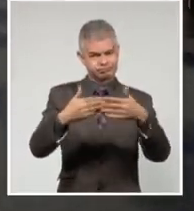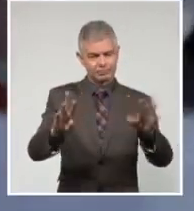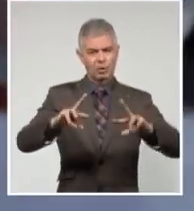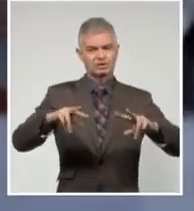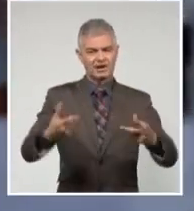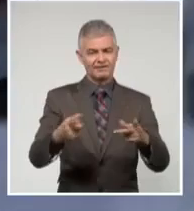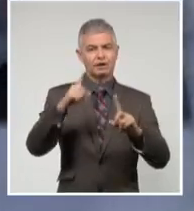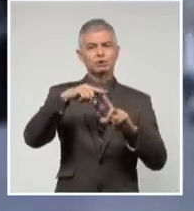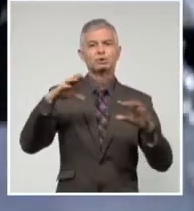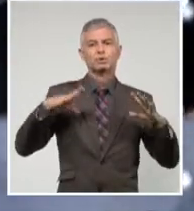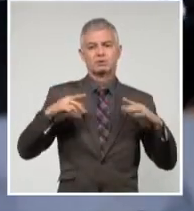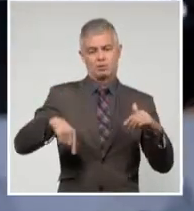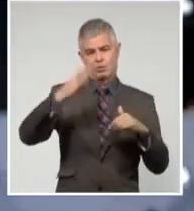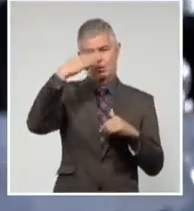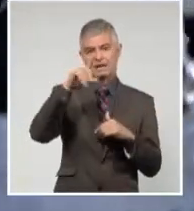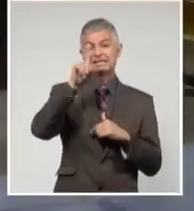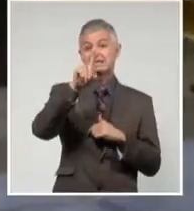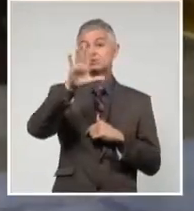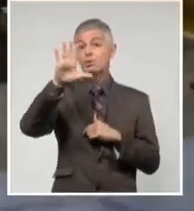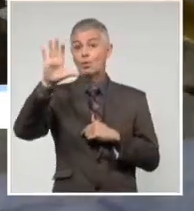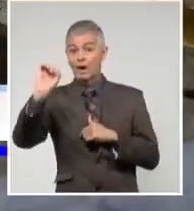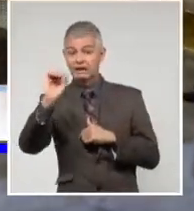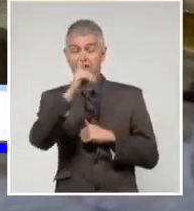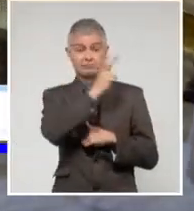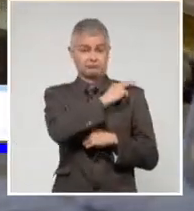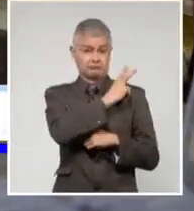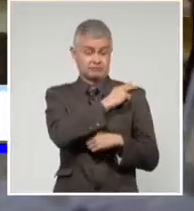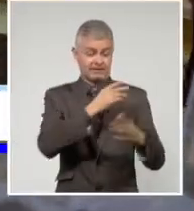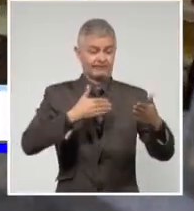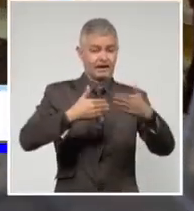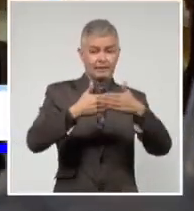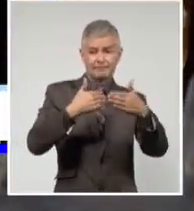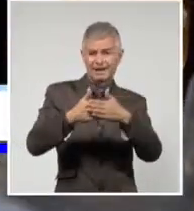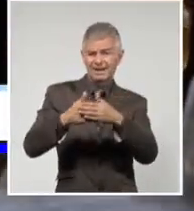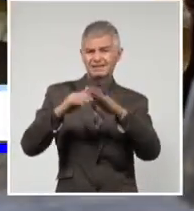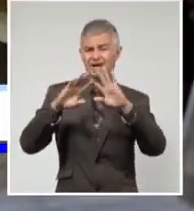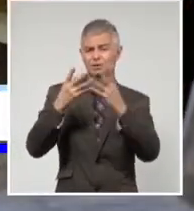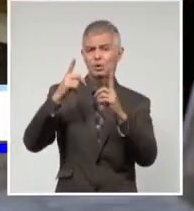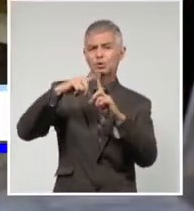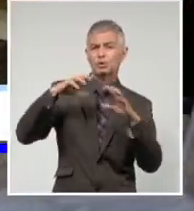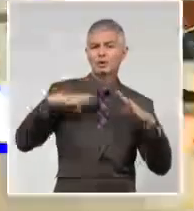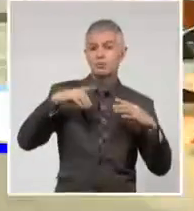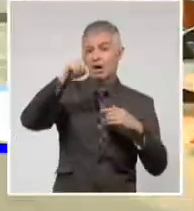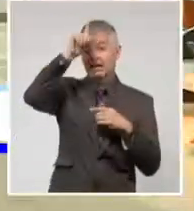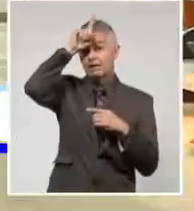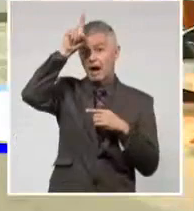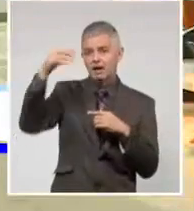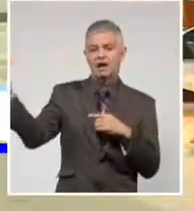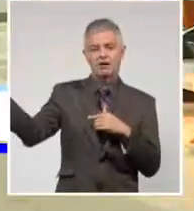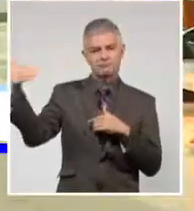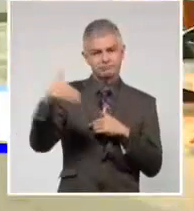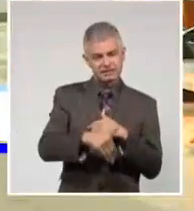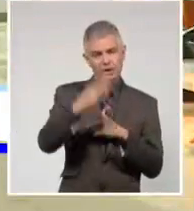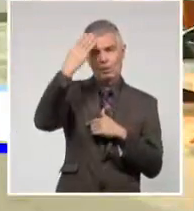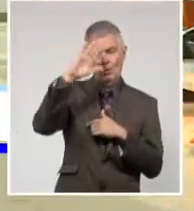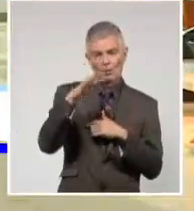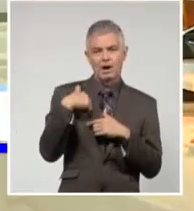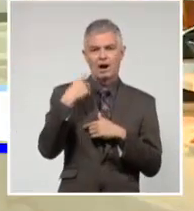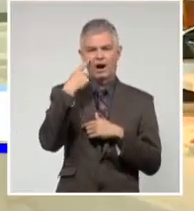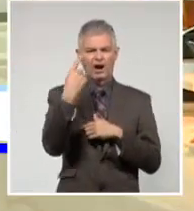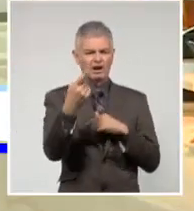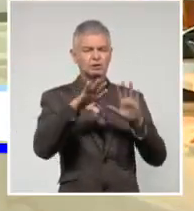país. 150 agentes de viaje y representantes de turoperadores alemanes conocen en estos días las medidas de higiene y seguridad